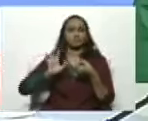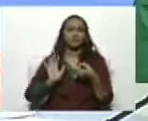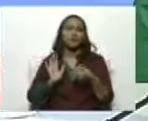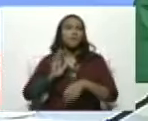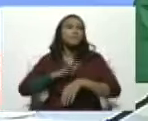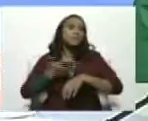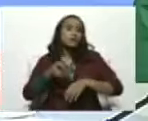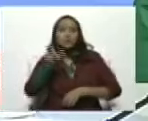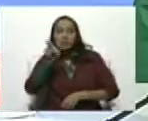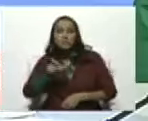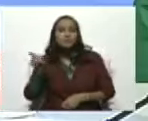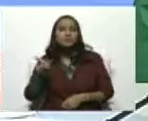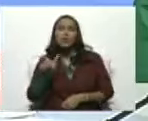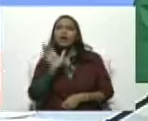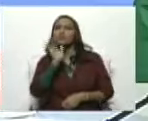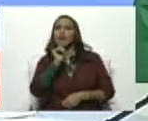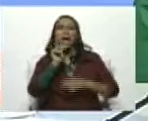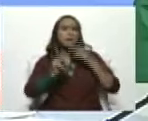partido político.